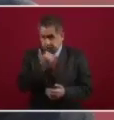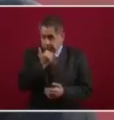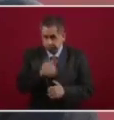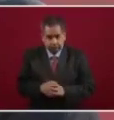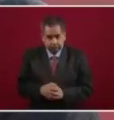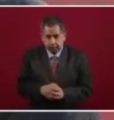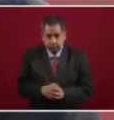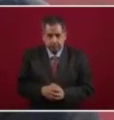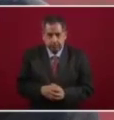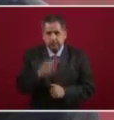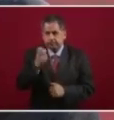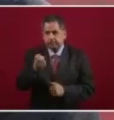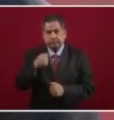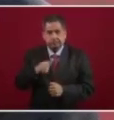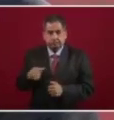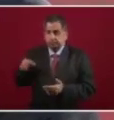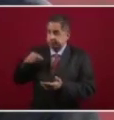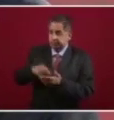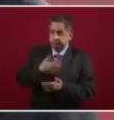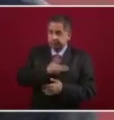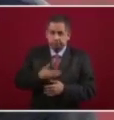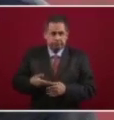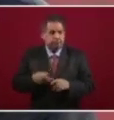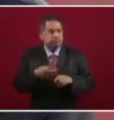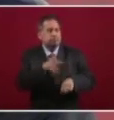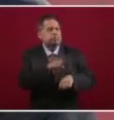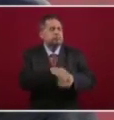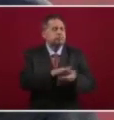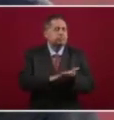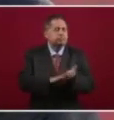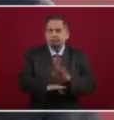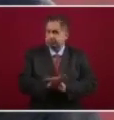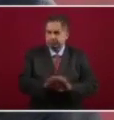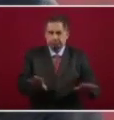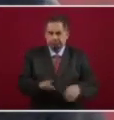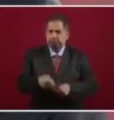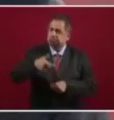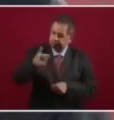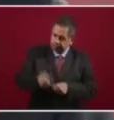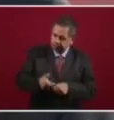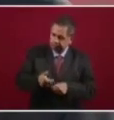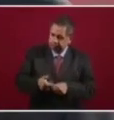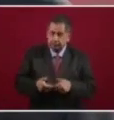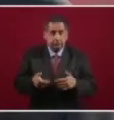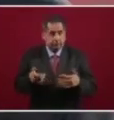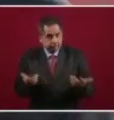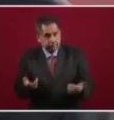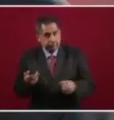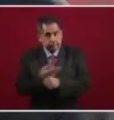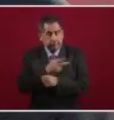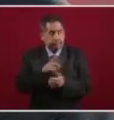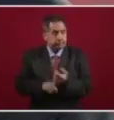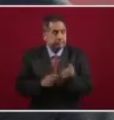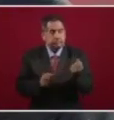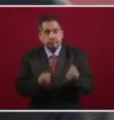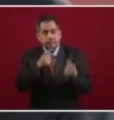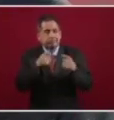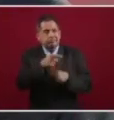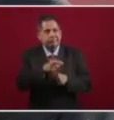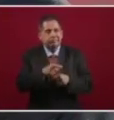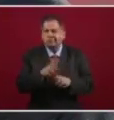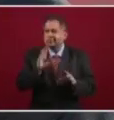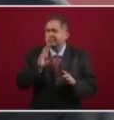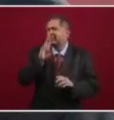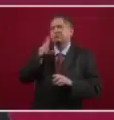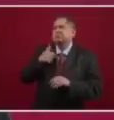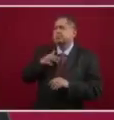Entonces, desde que llegamos ya no hay condonaciones. Entonces, ¿qué está sucediendo? Están devolviendo